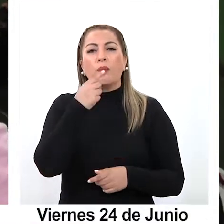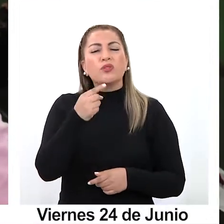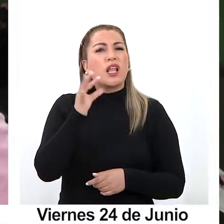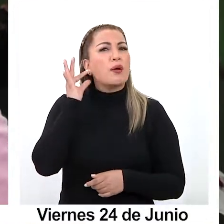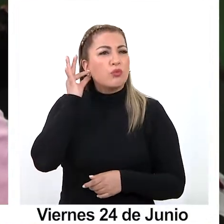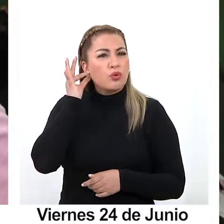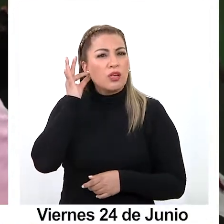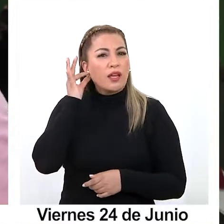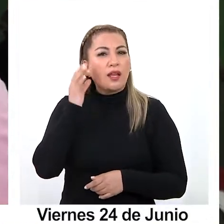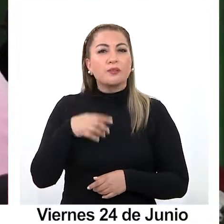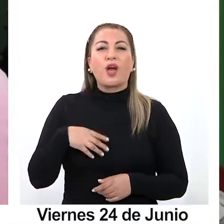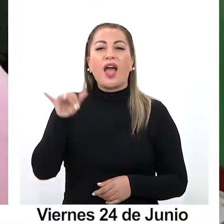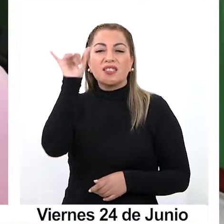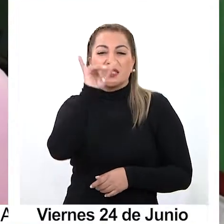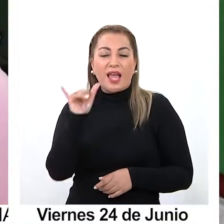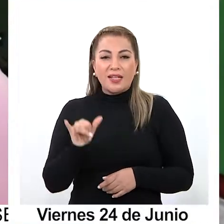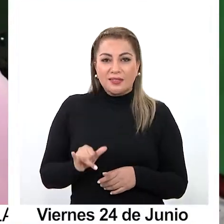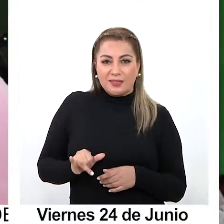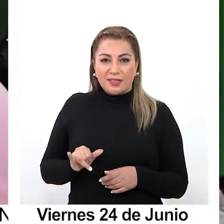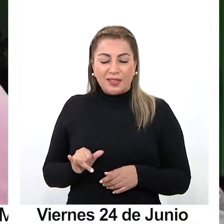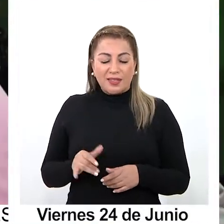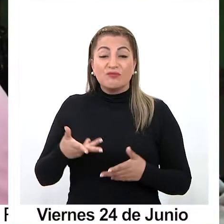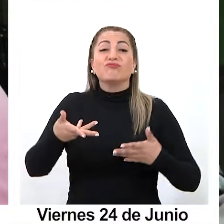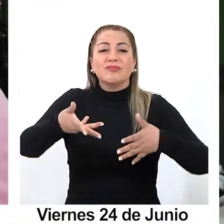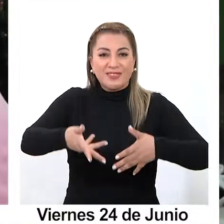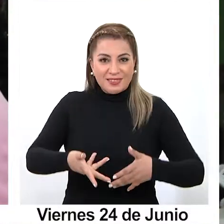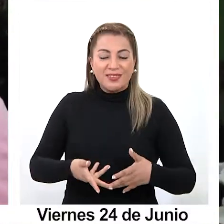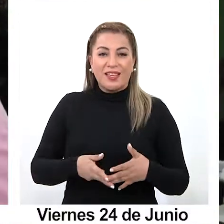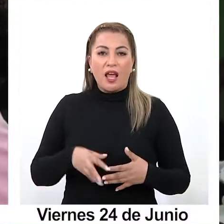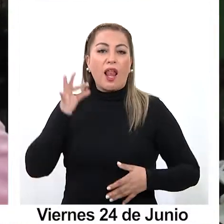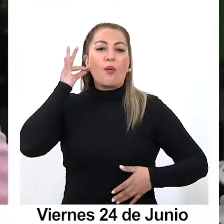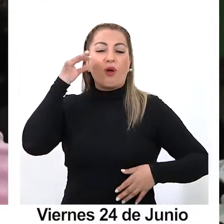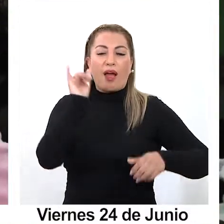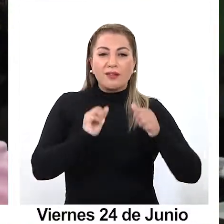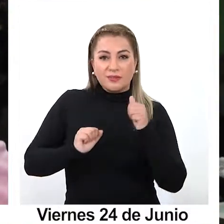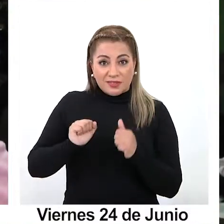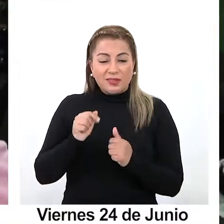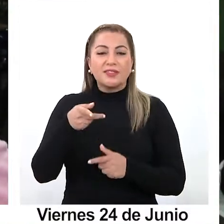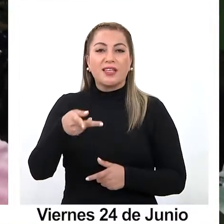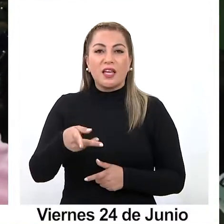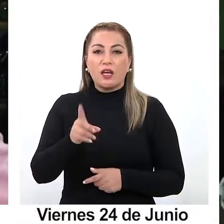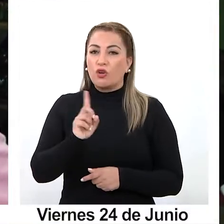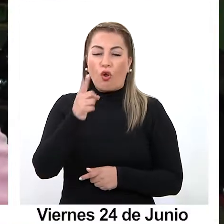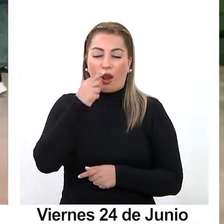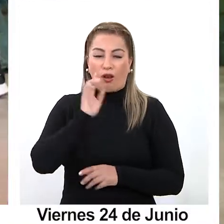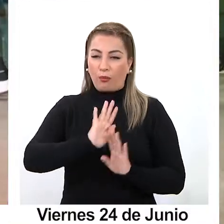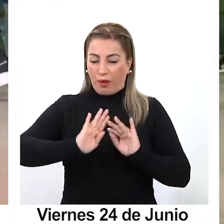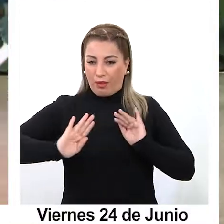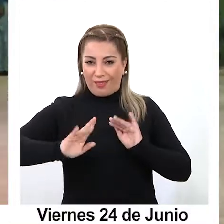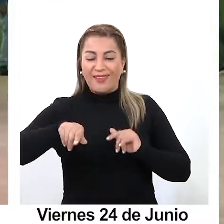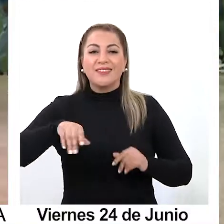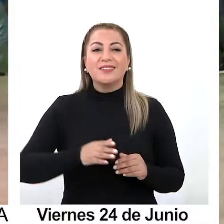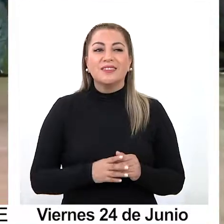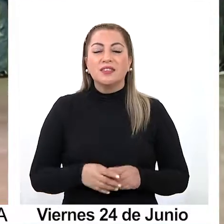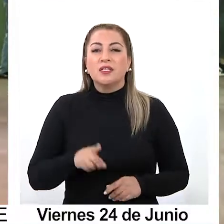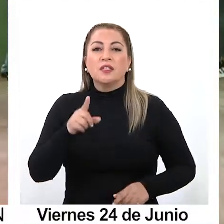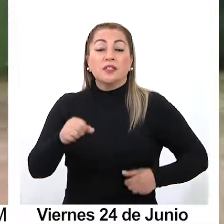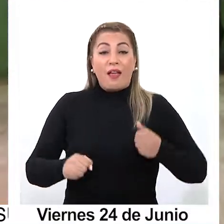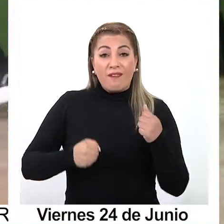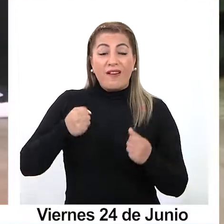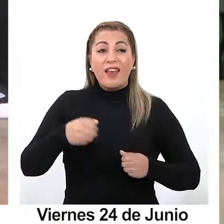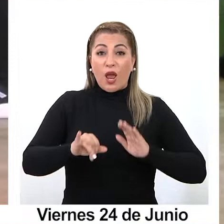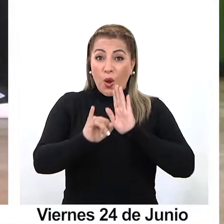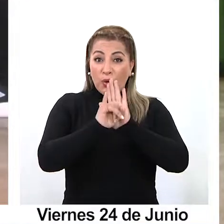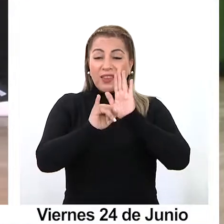se lucen mucho porque es muy sensual este baile. Es que aparte, claro, lo ideal es que la mujer se luzca siempre, pues no tanto el hombre. Bailarines